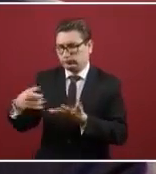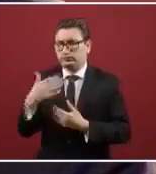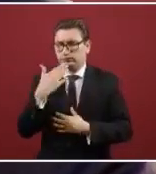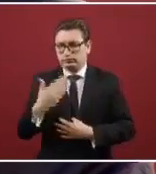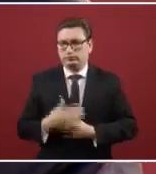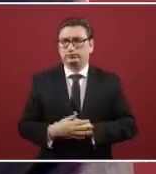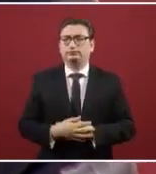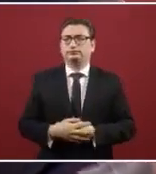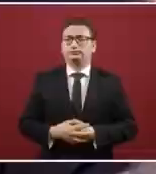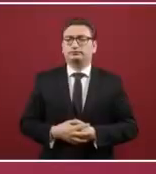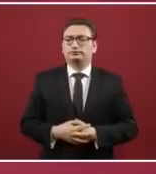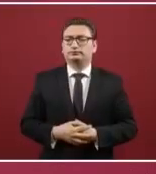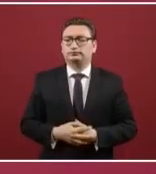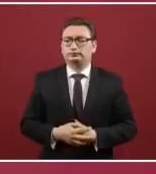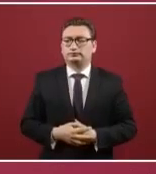Yo les